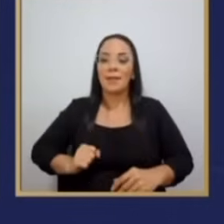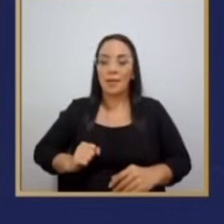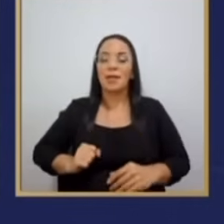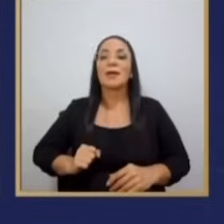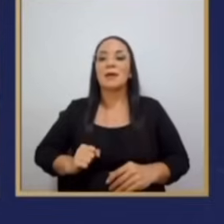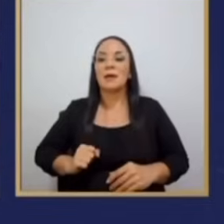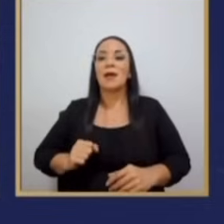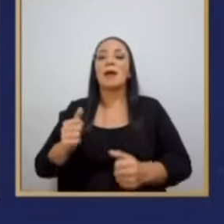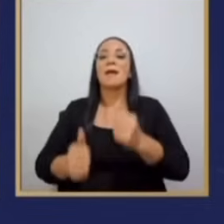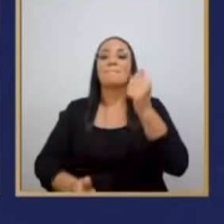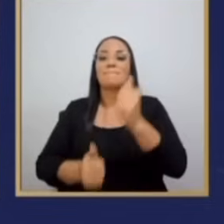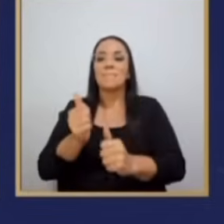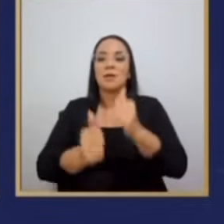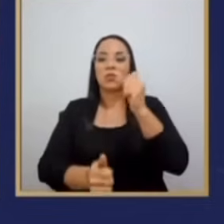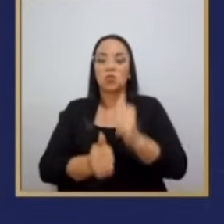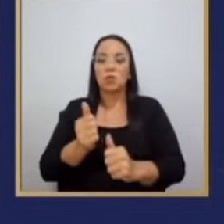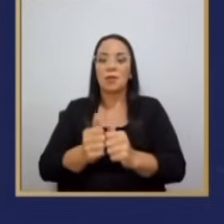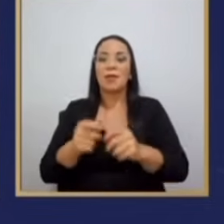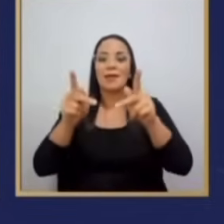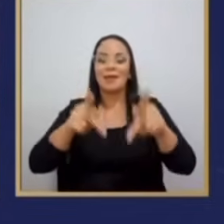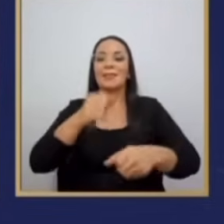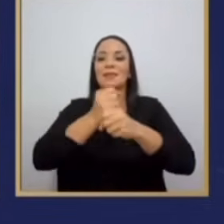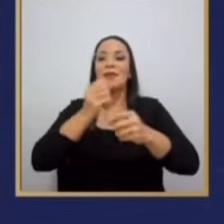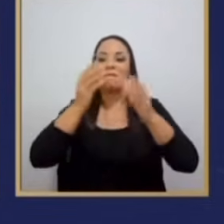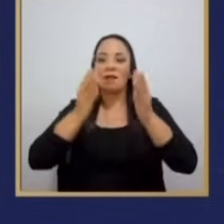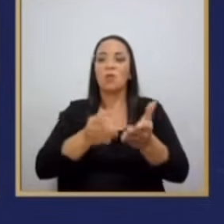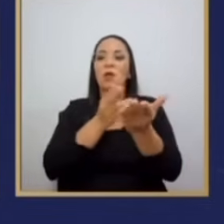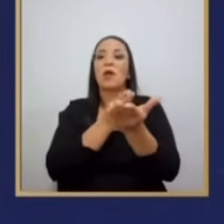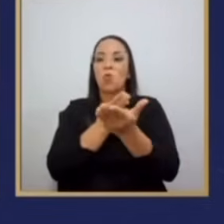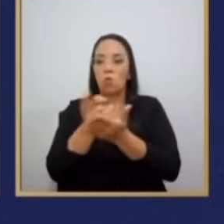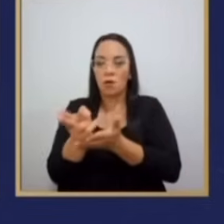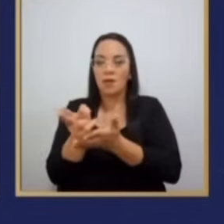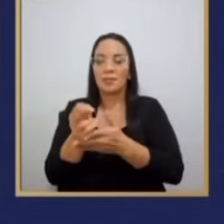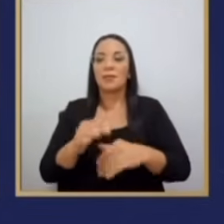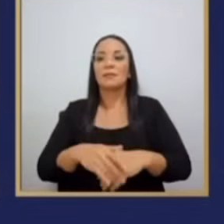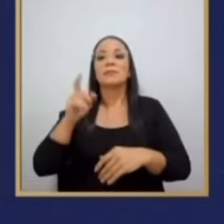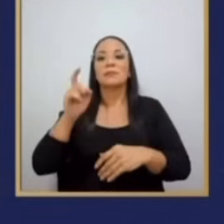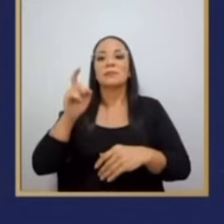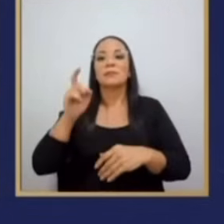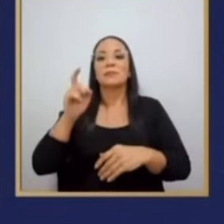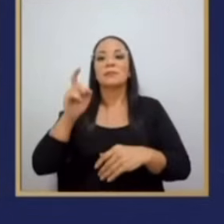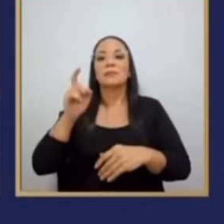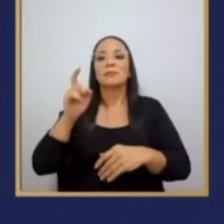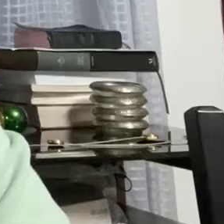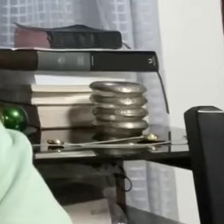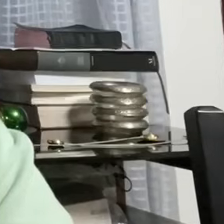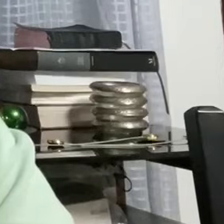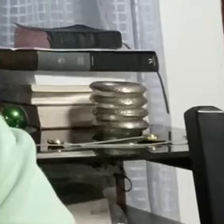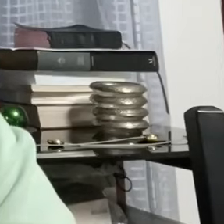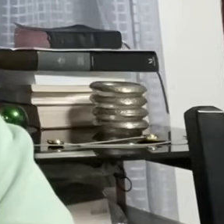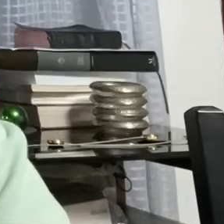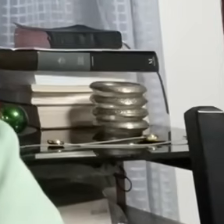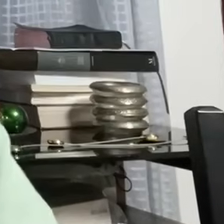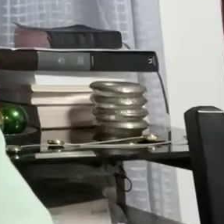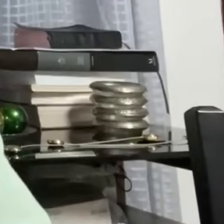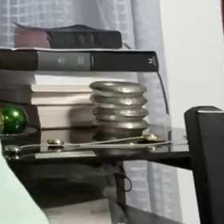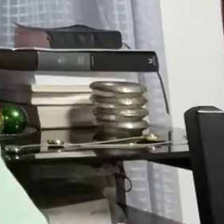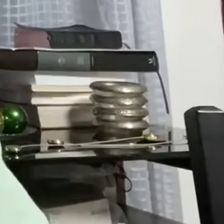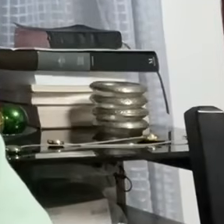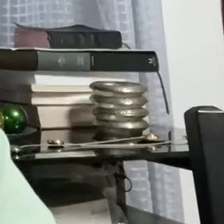enorme mayoría, gente trabajadora y honesta, merece respeto.